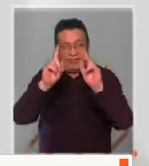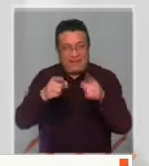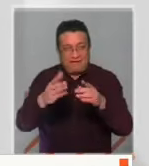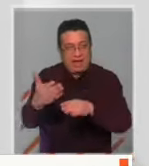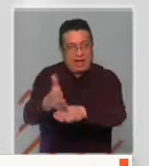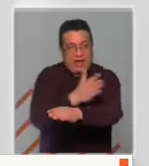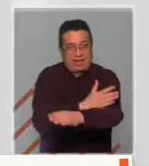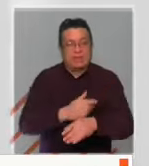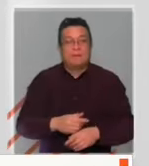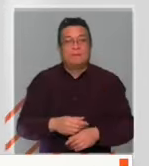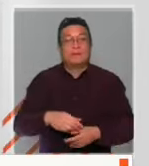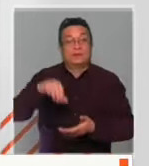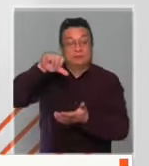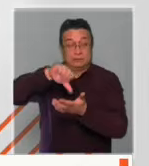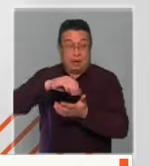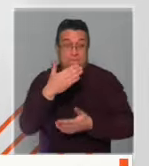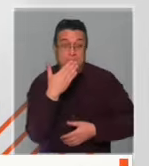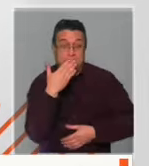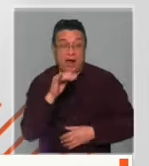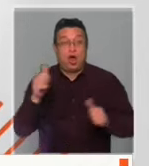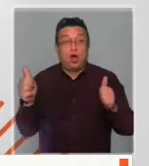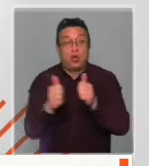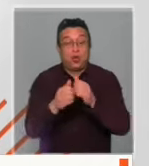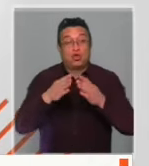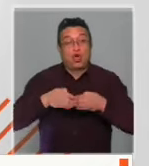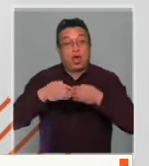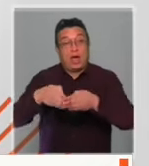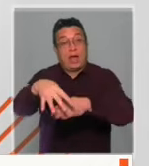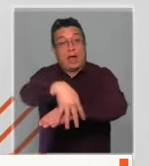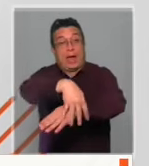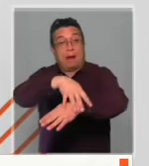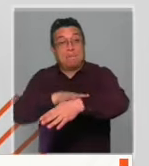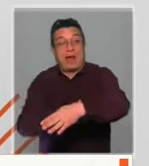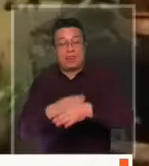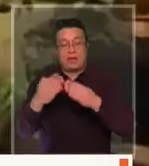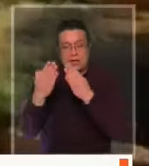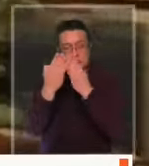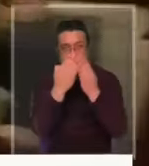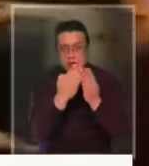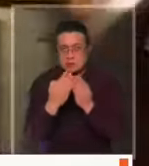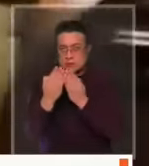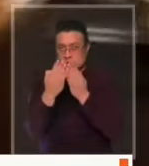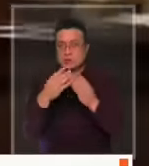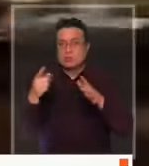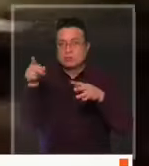Sismología Nacional, junto con la Armada, están evaluando y estudiando esta seguidilla